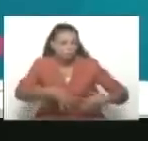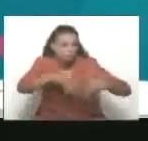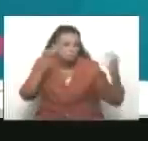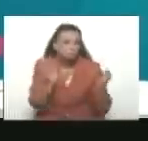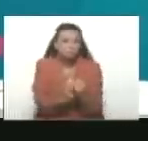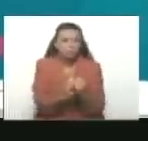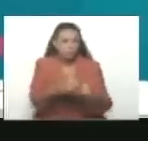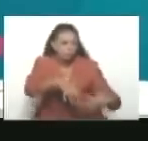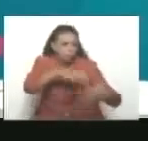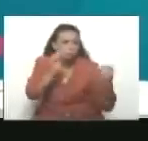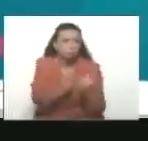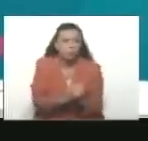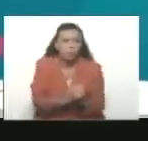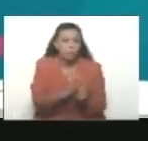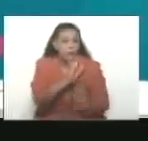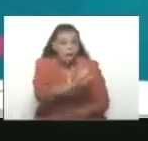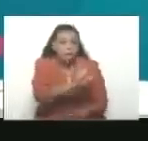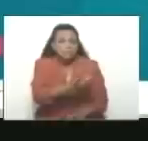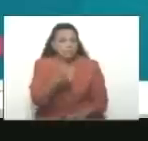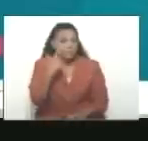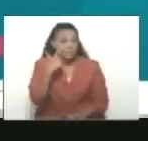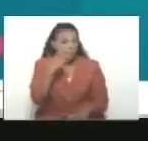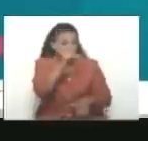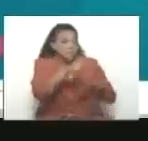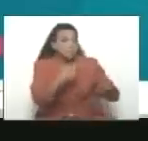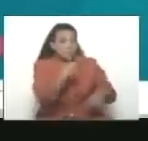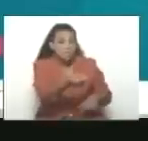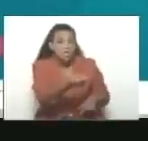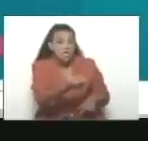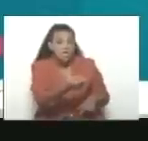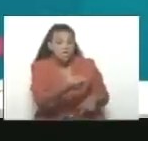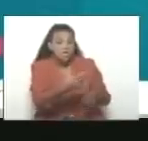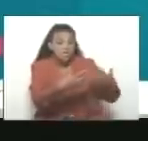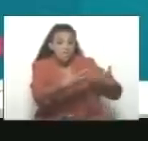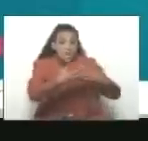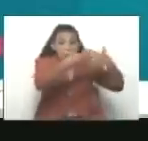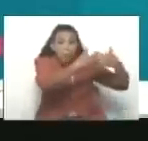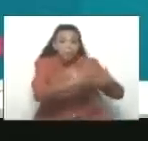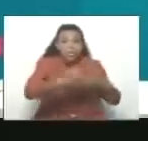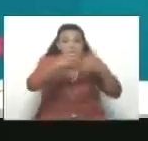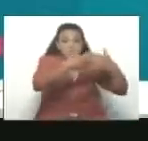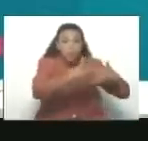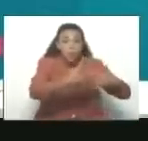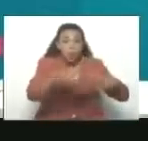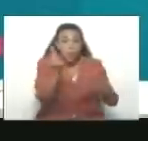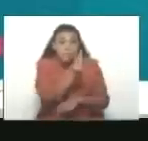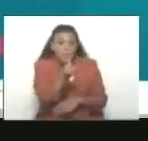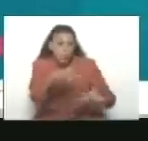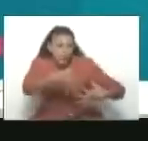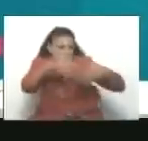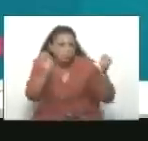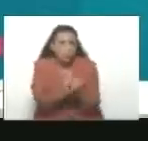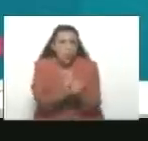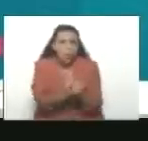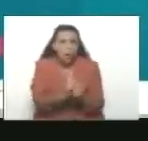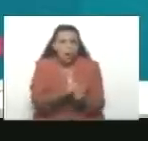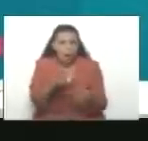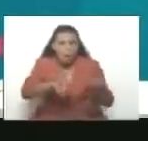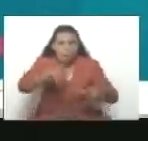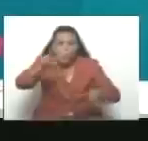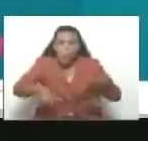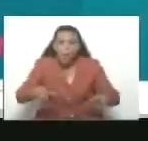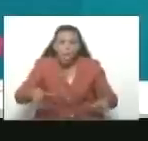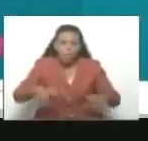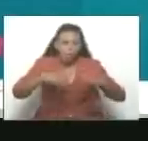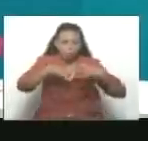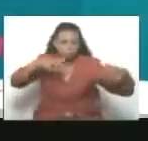horrible pero que así definen el pentágono y la sía la táctica que le aplican a los pueblos del mundo